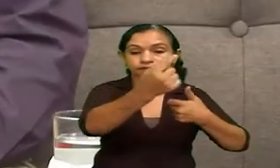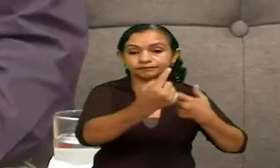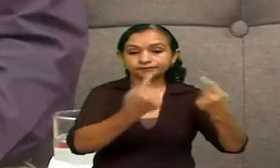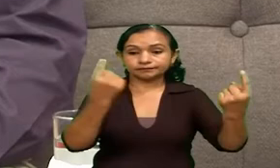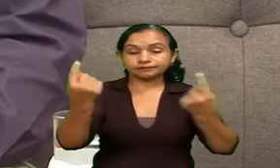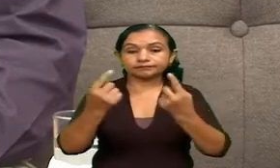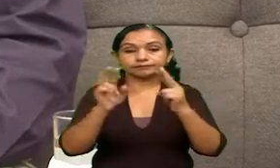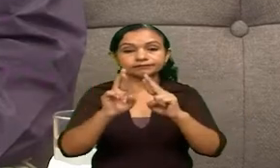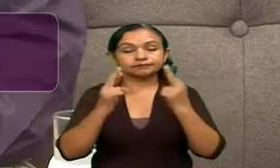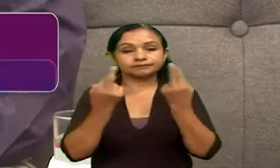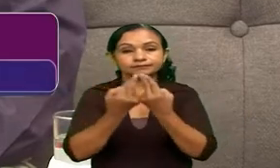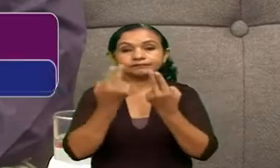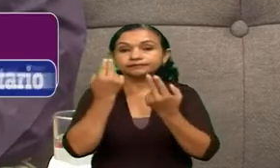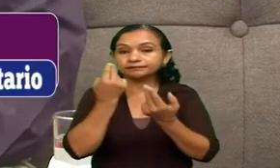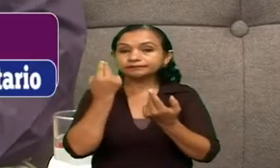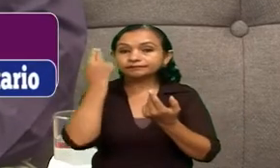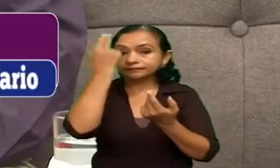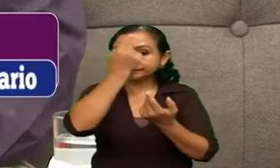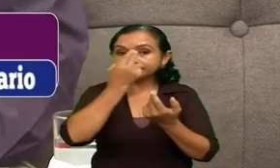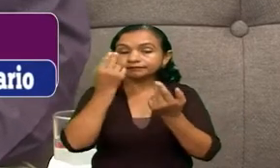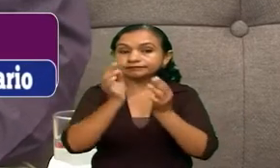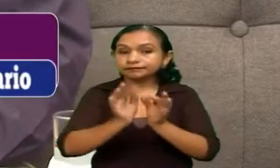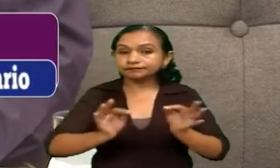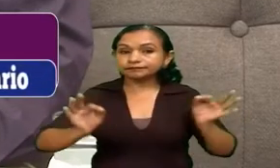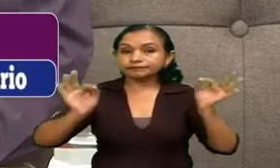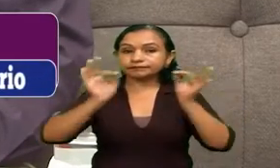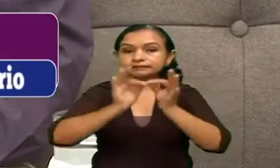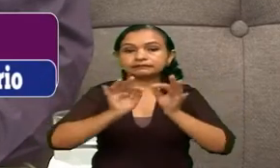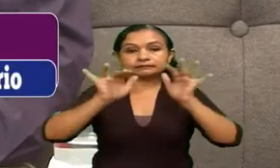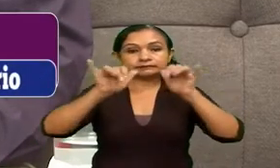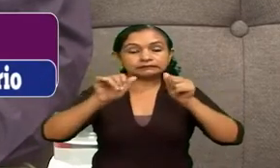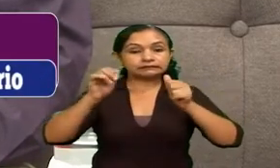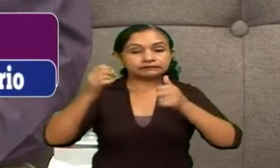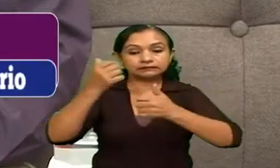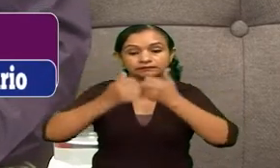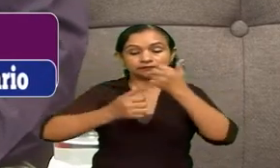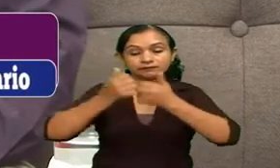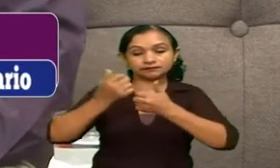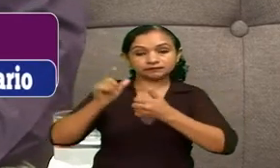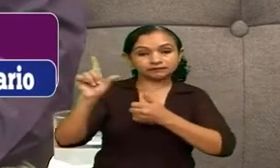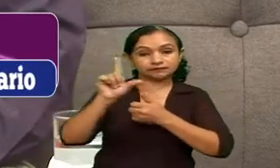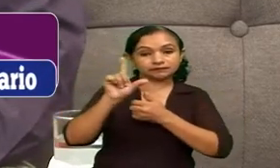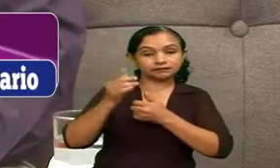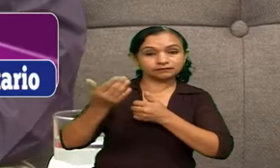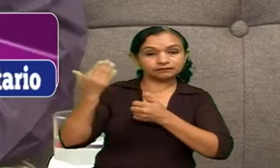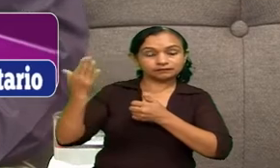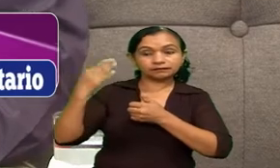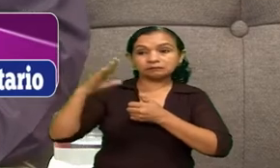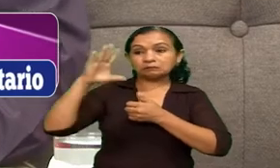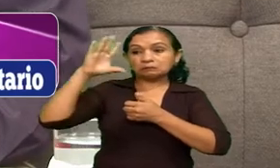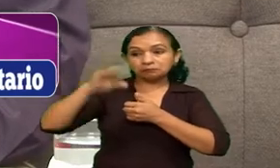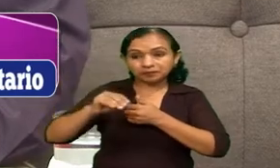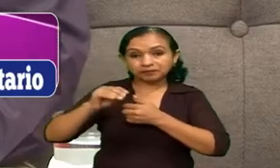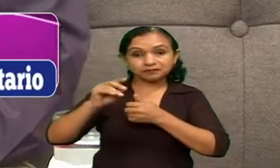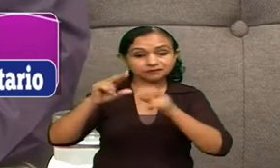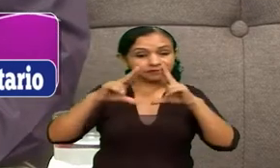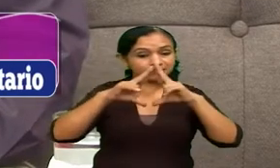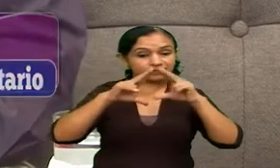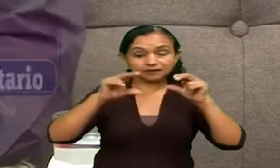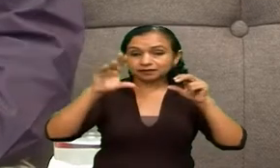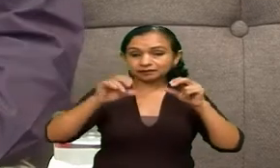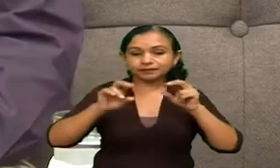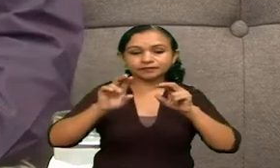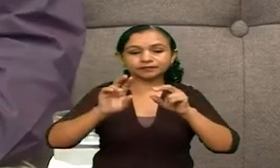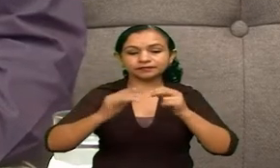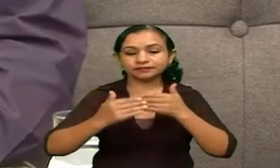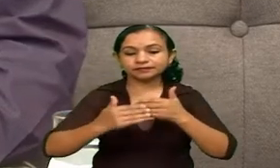la pregunta porque inmediatamente que se dio el evento el lunes, el viernes ya hubo